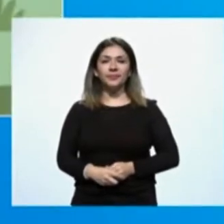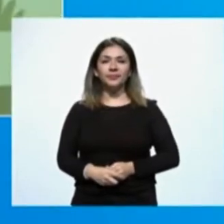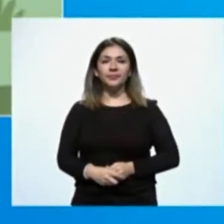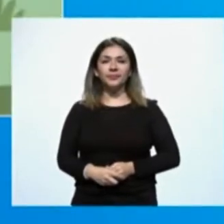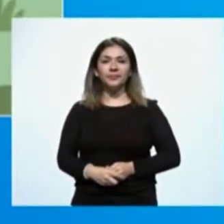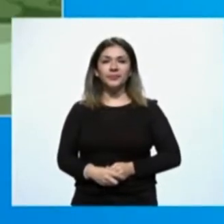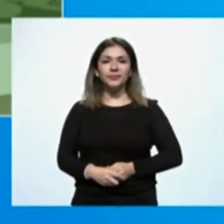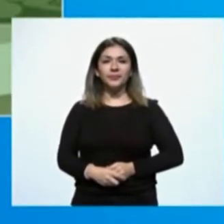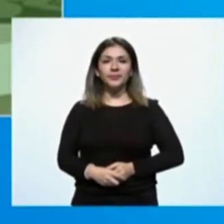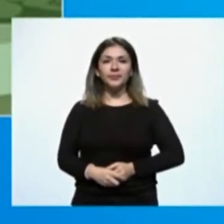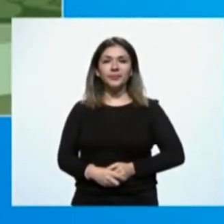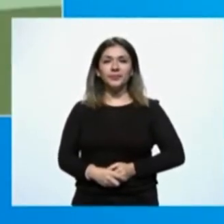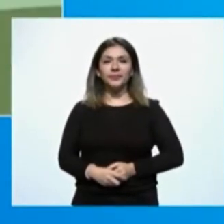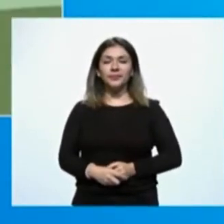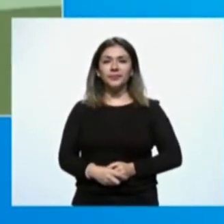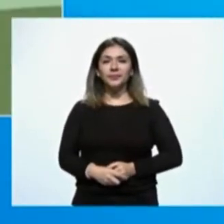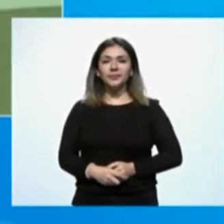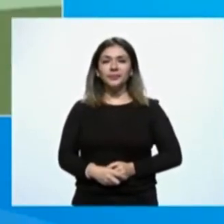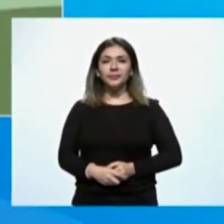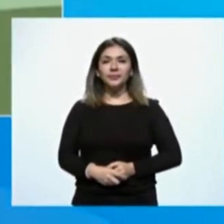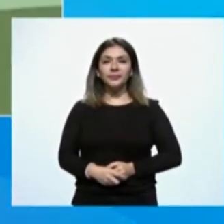Gua, gua, gua, ton, ton, ton.